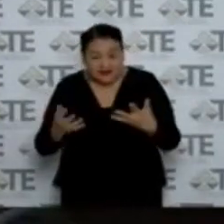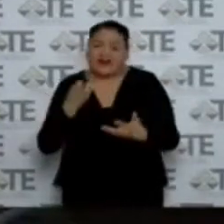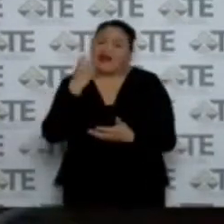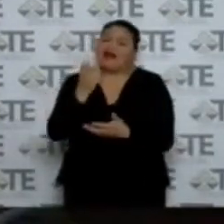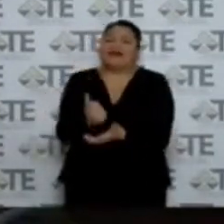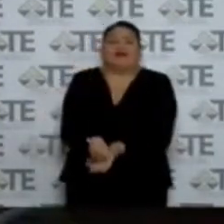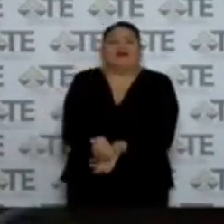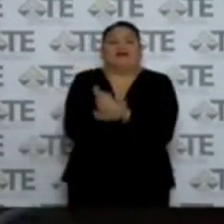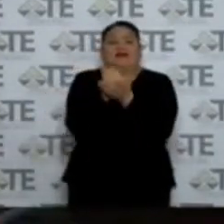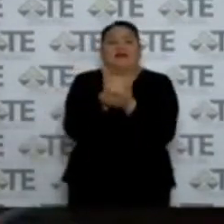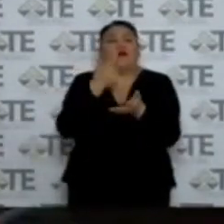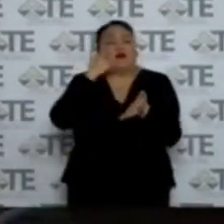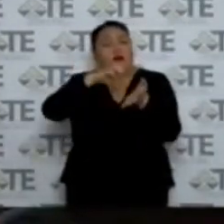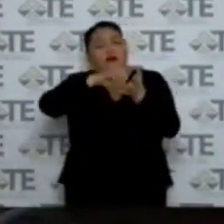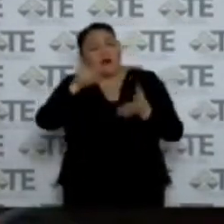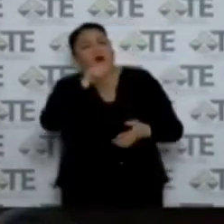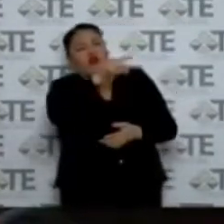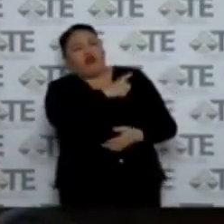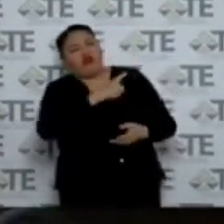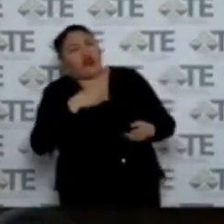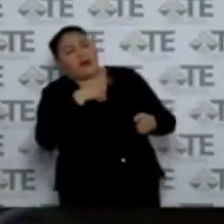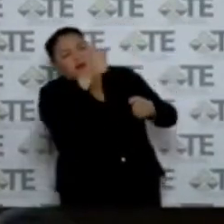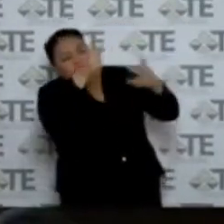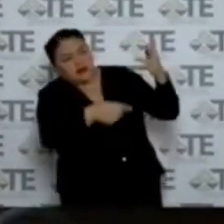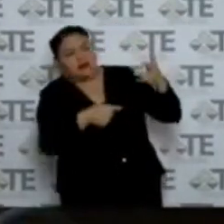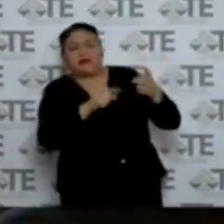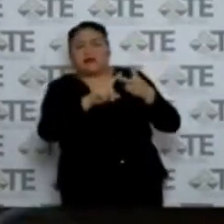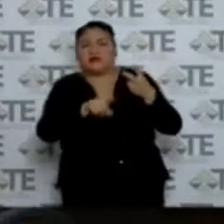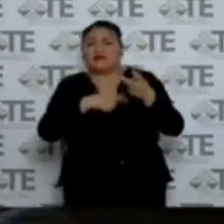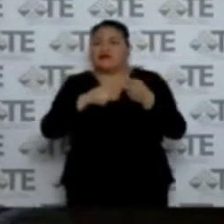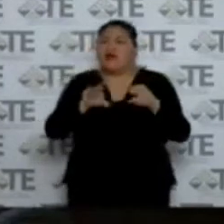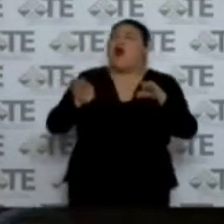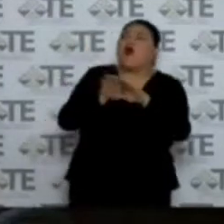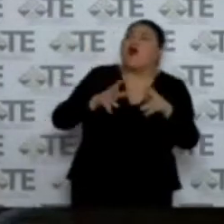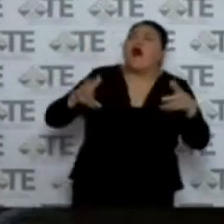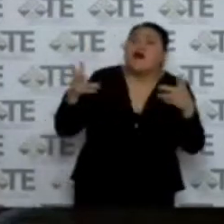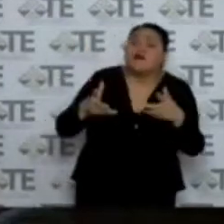Más que en qué debemos hacer, cómo lo debemos hacer.